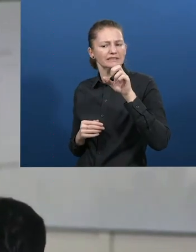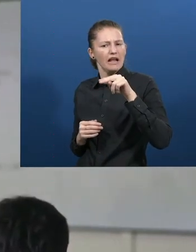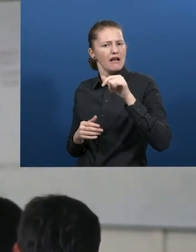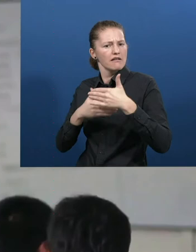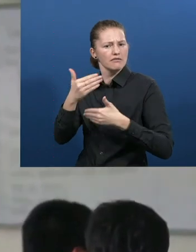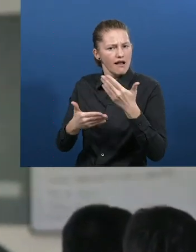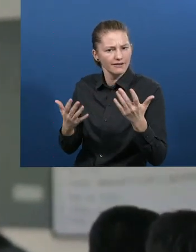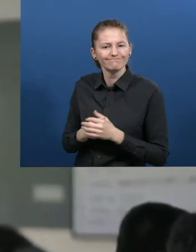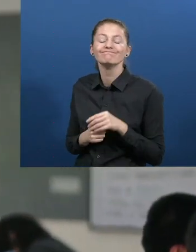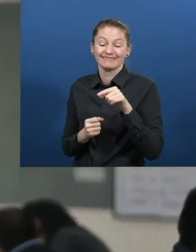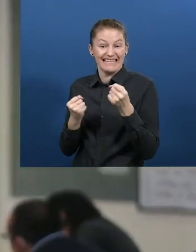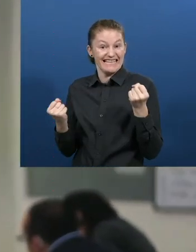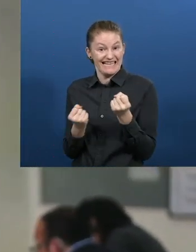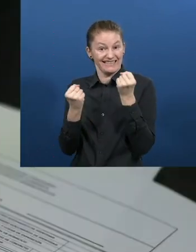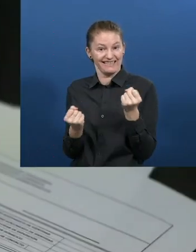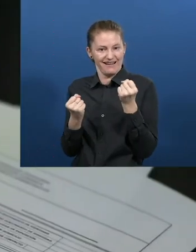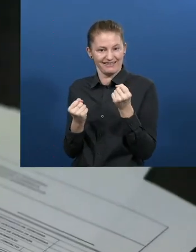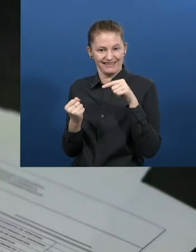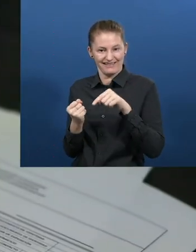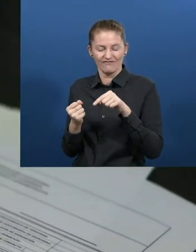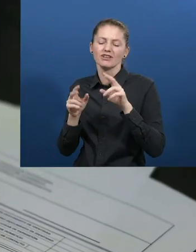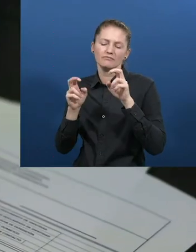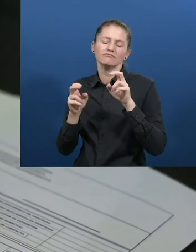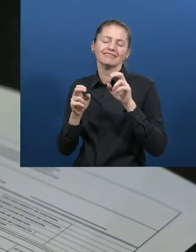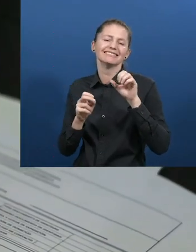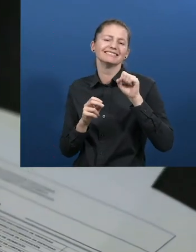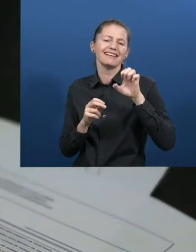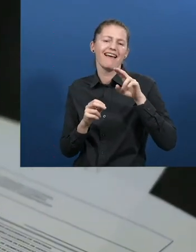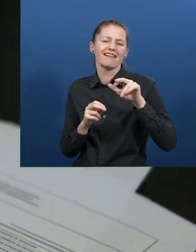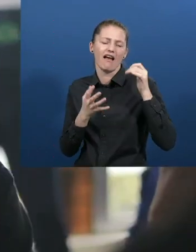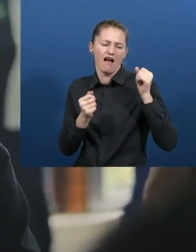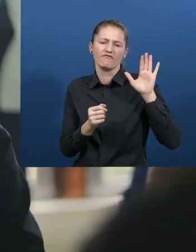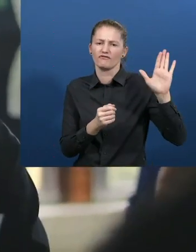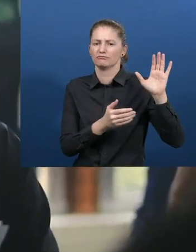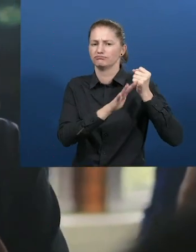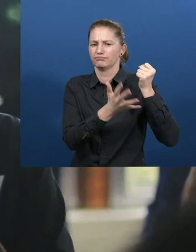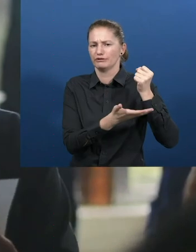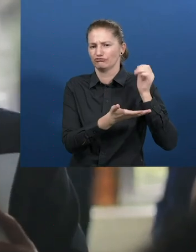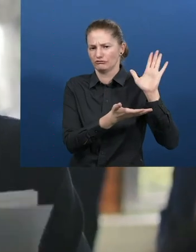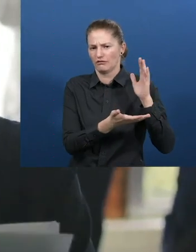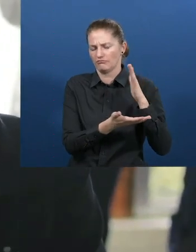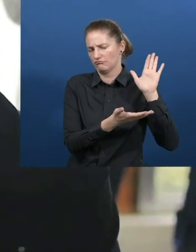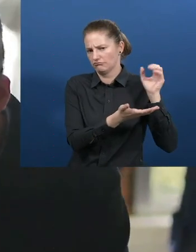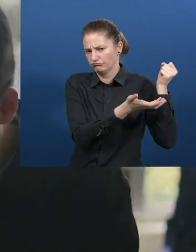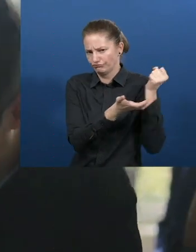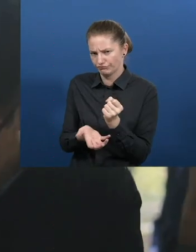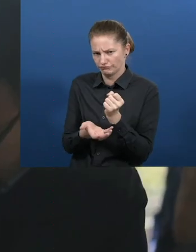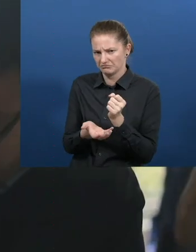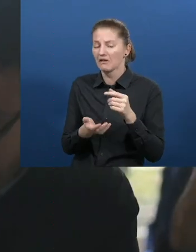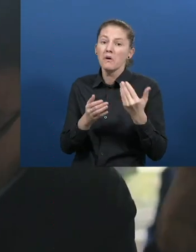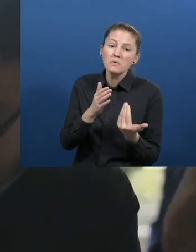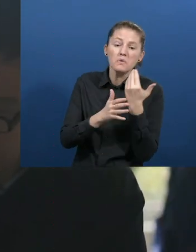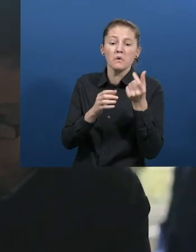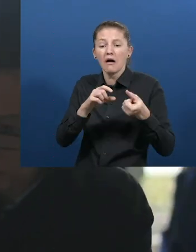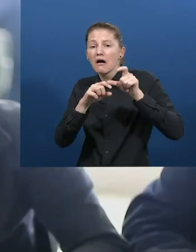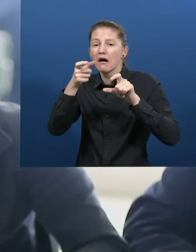Esta iniciativa se ejecutó con el presupuesto ordinario de la entidad, no requirieron recursos adicionales ni diferentes a los de la entidad. Además, los